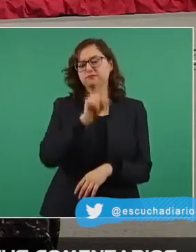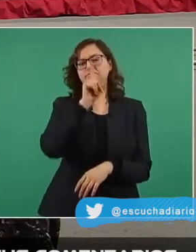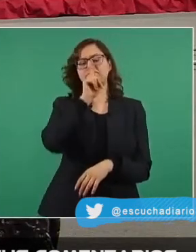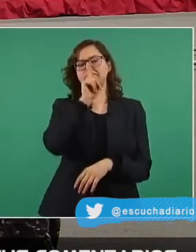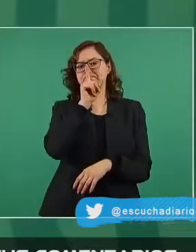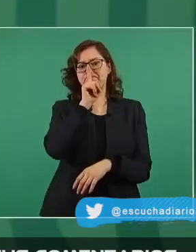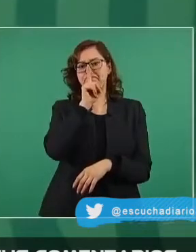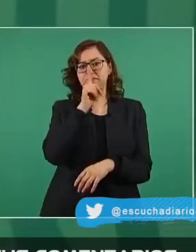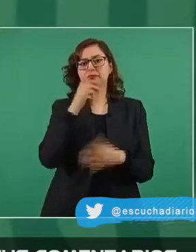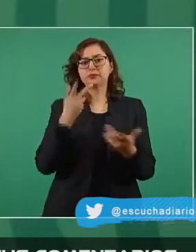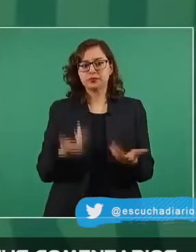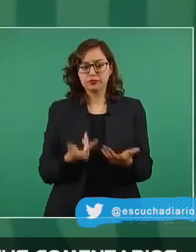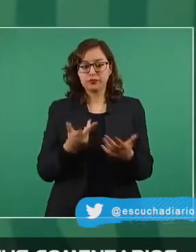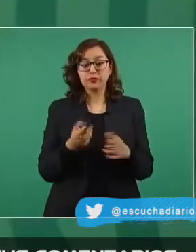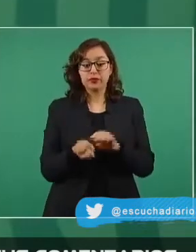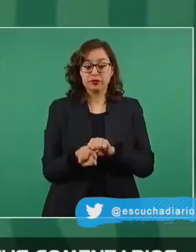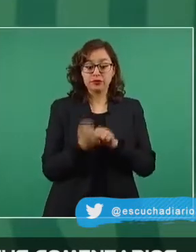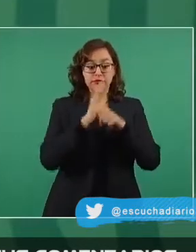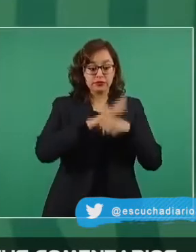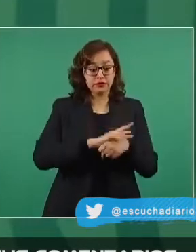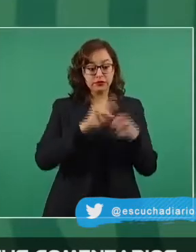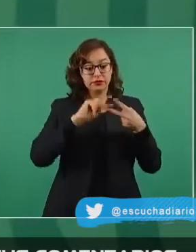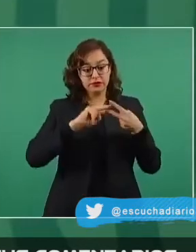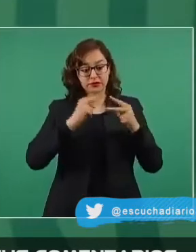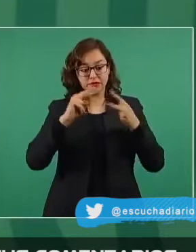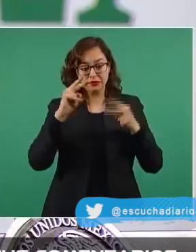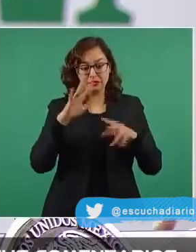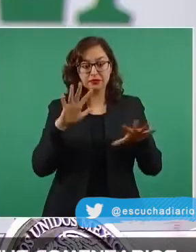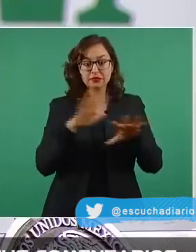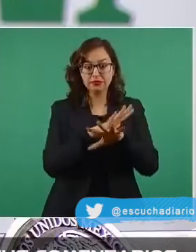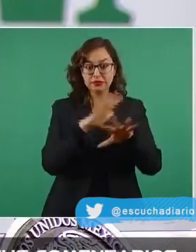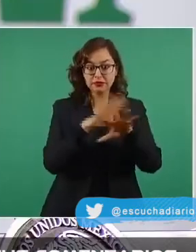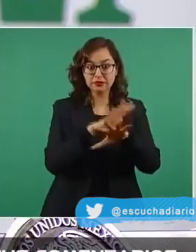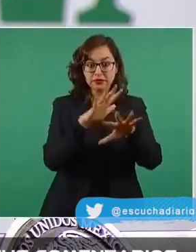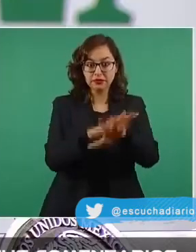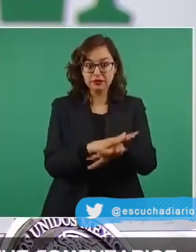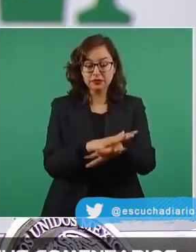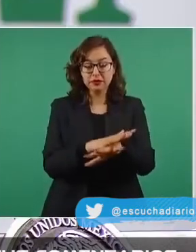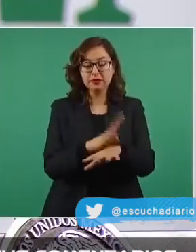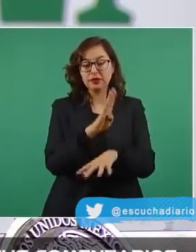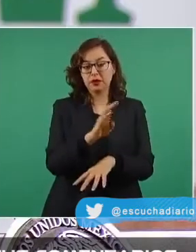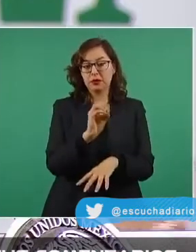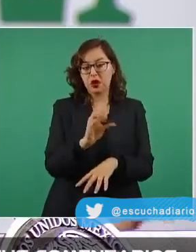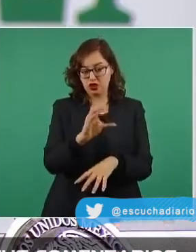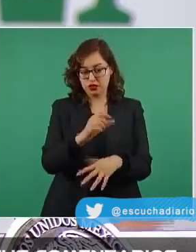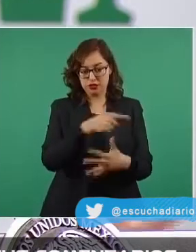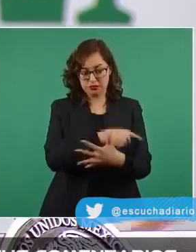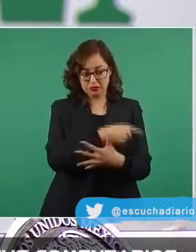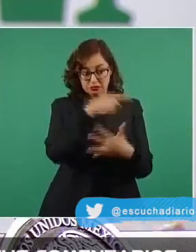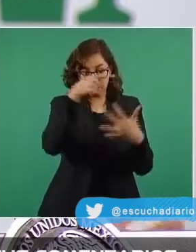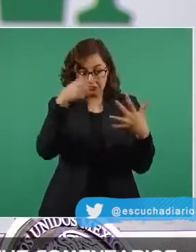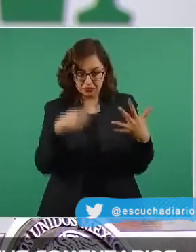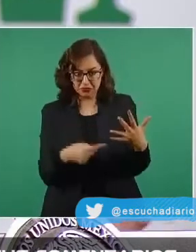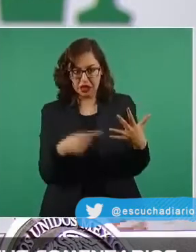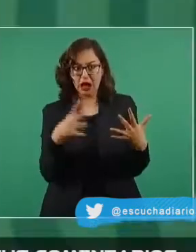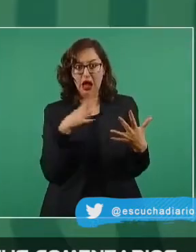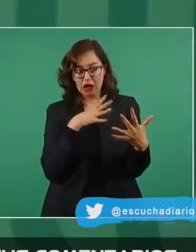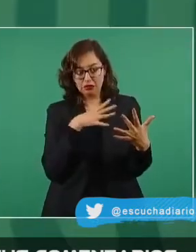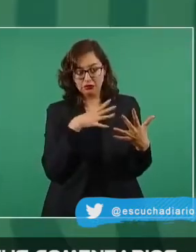Precaución en espacios públicos. Así como el saludo a distancia. No saludar de beso, de mano o abrazo.